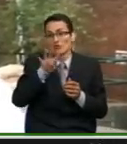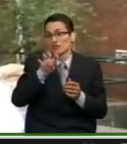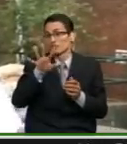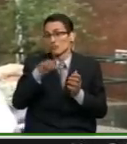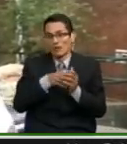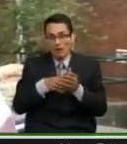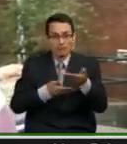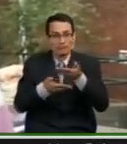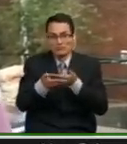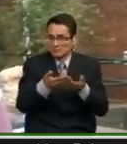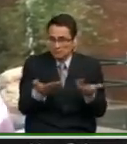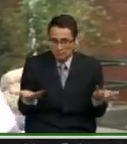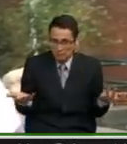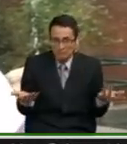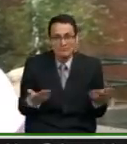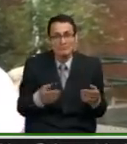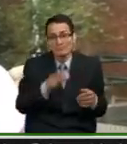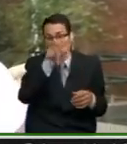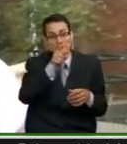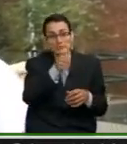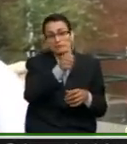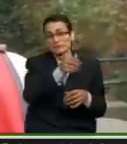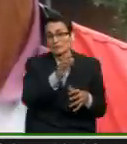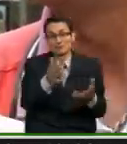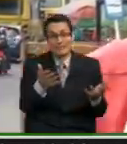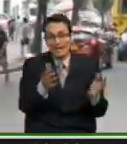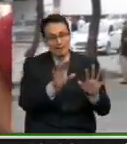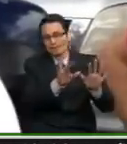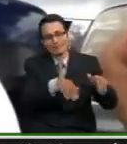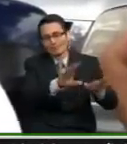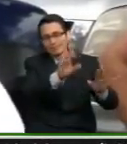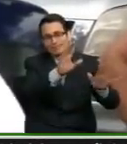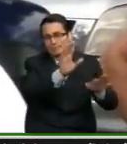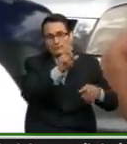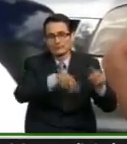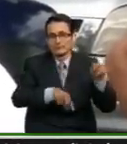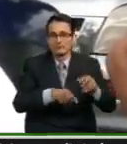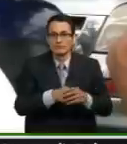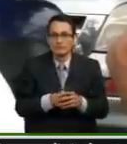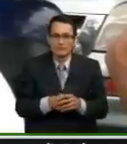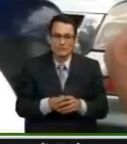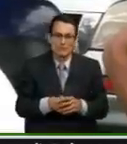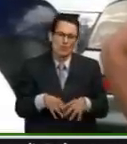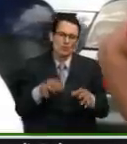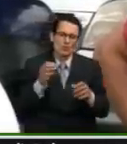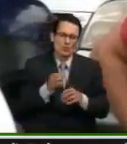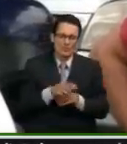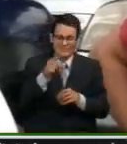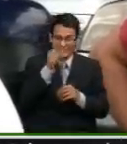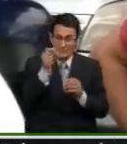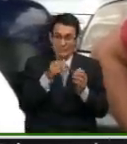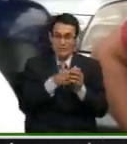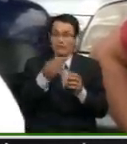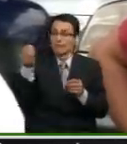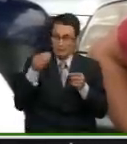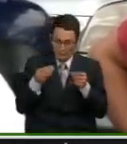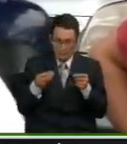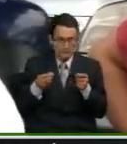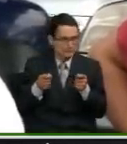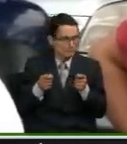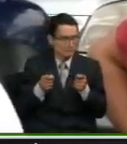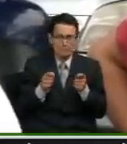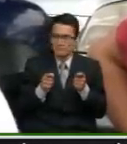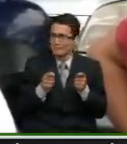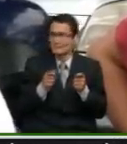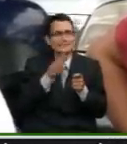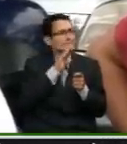dar de vueltos. Toca que el cliente muchas veces no puede parquear por eso. No, pues maluco, porque no hay que le dar un billete de 100 mil pesos a uno, y que si no hay nadie